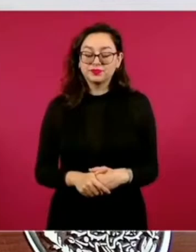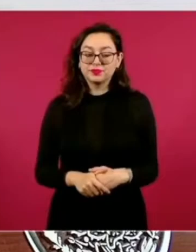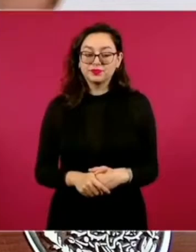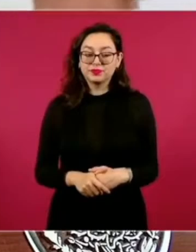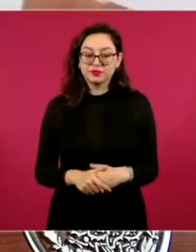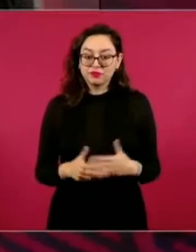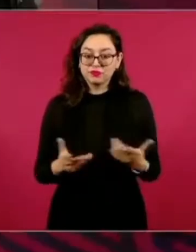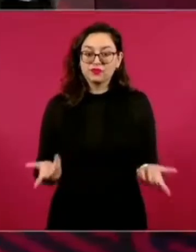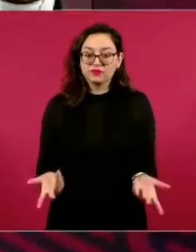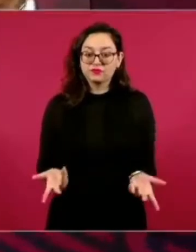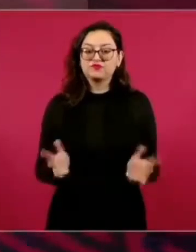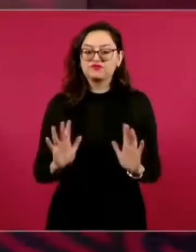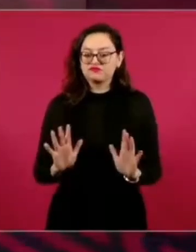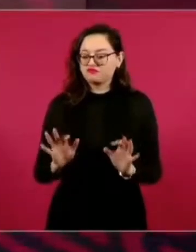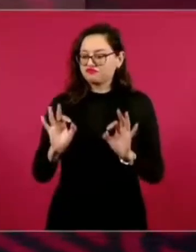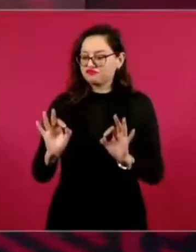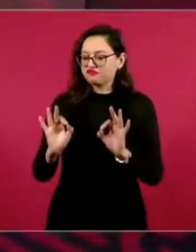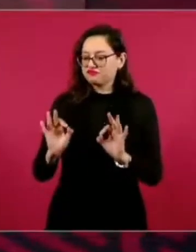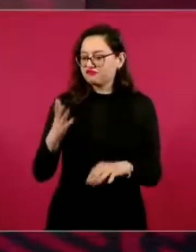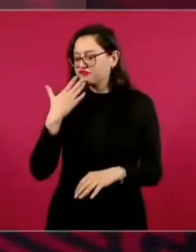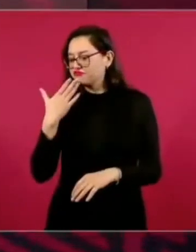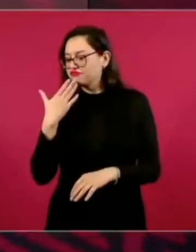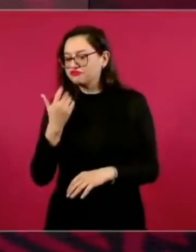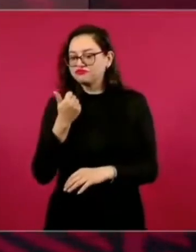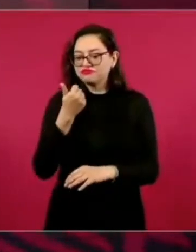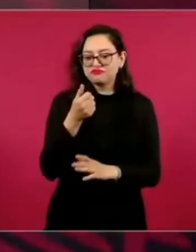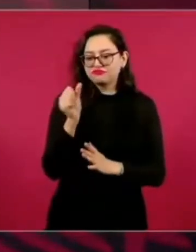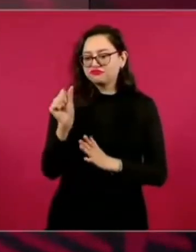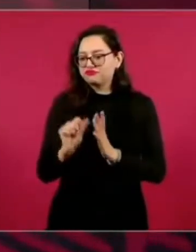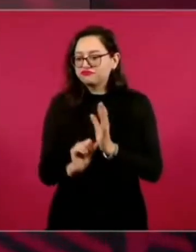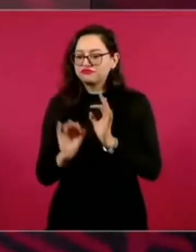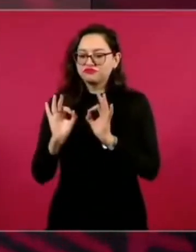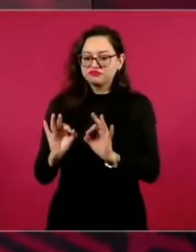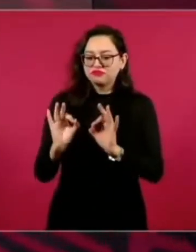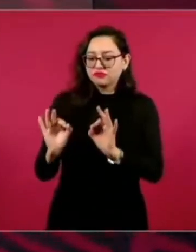Que estamos así 6 meses y una empresa